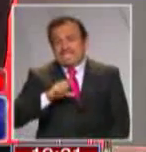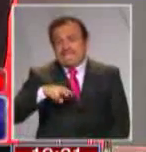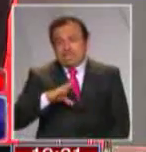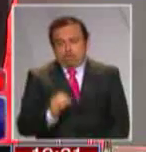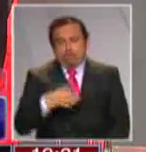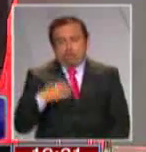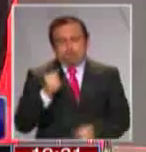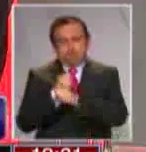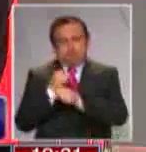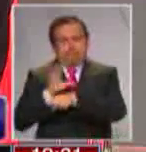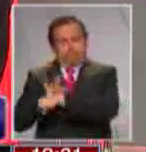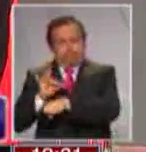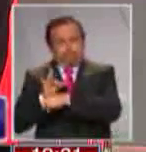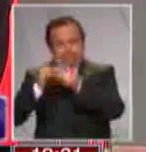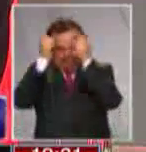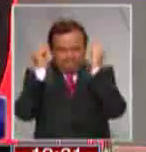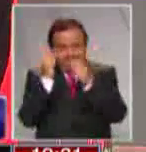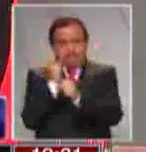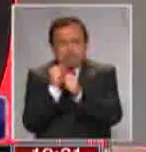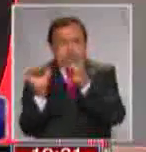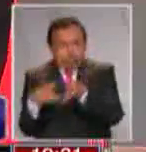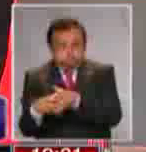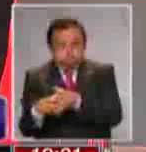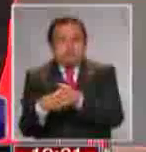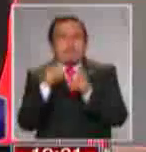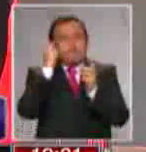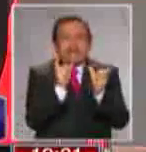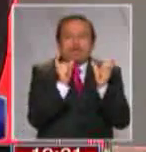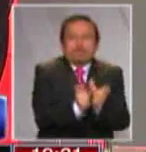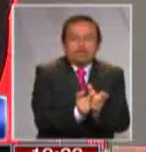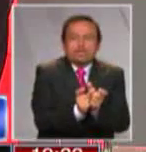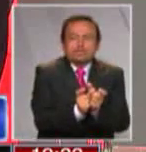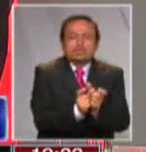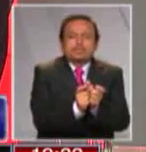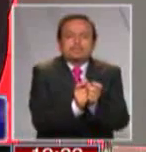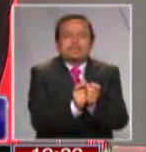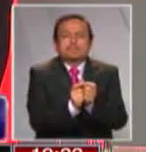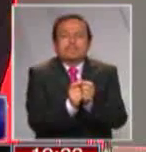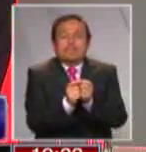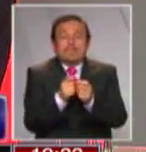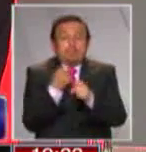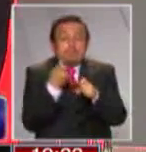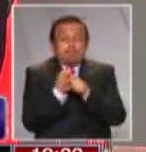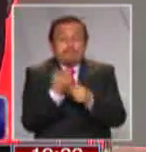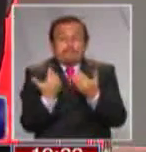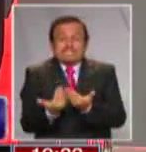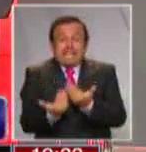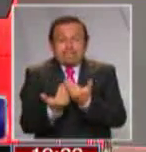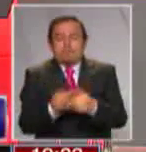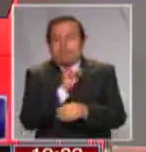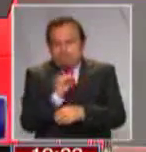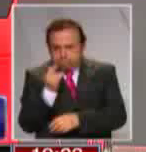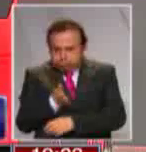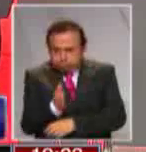un equipo de pediatras y de enfermeras para efectos de controlar la presencia de metales pesados y posteriormente hacer un seguimiento,